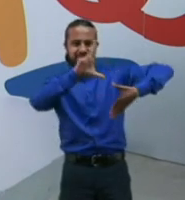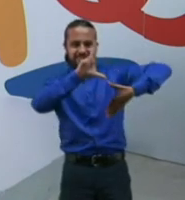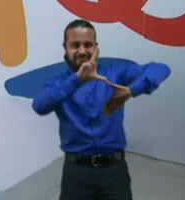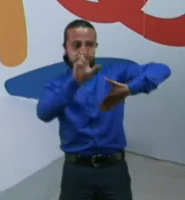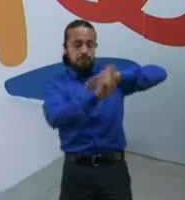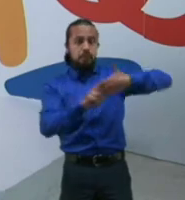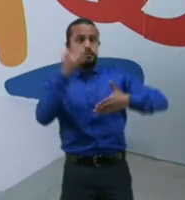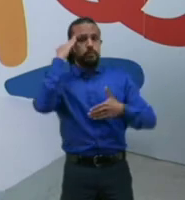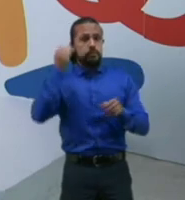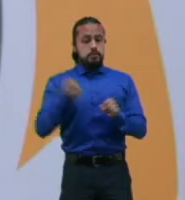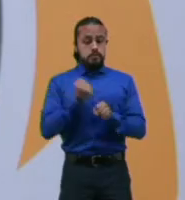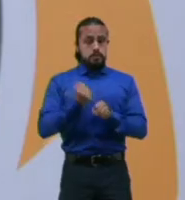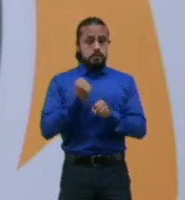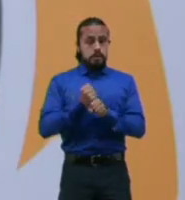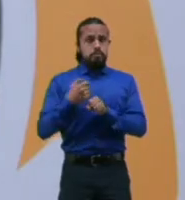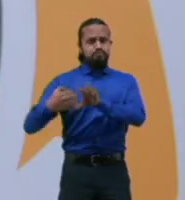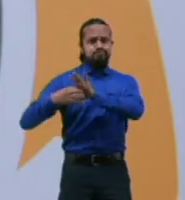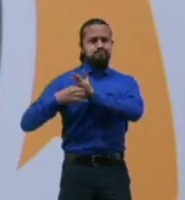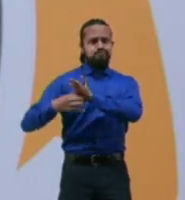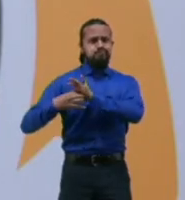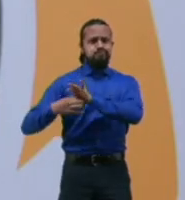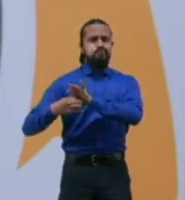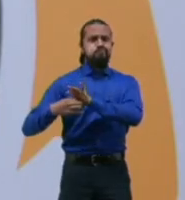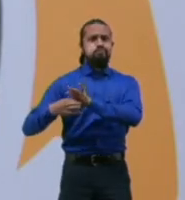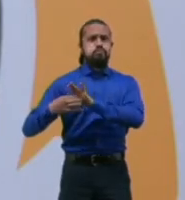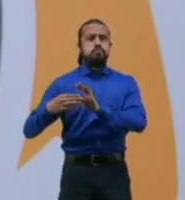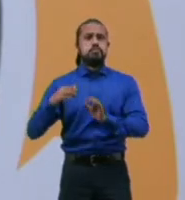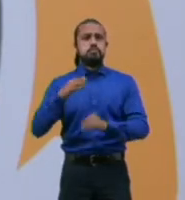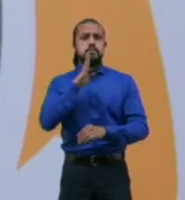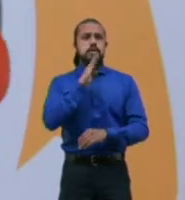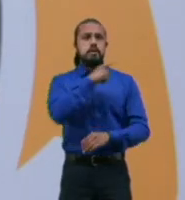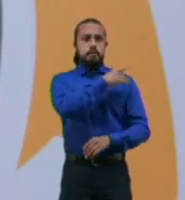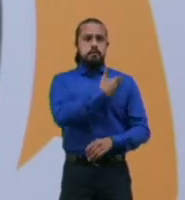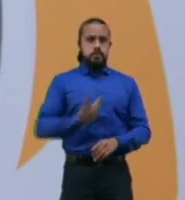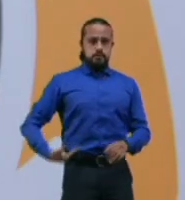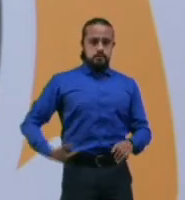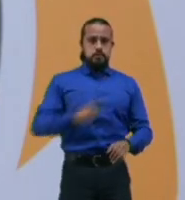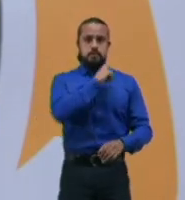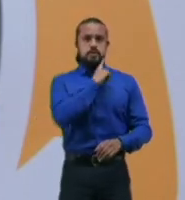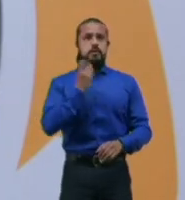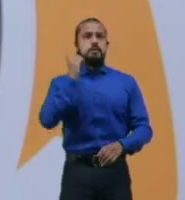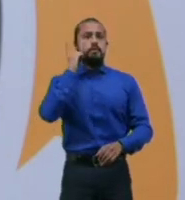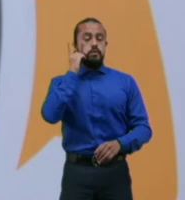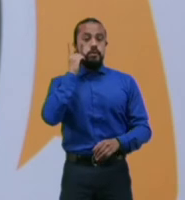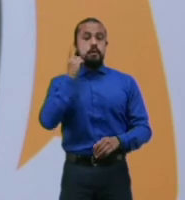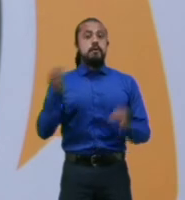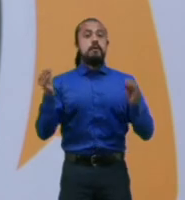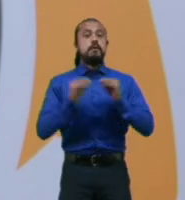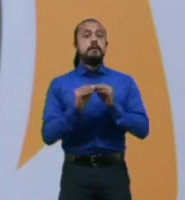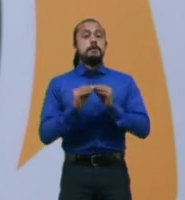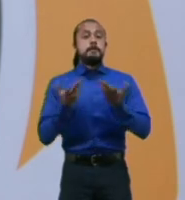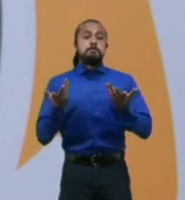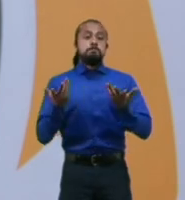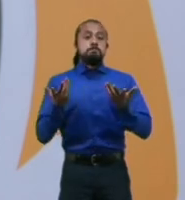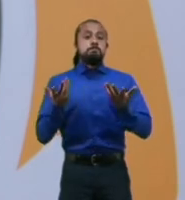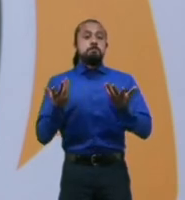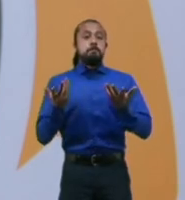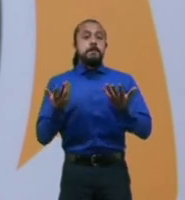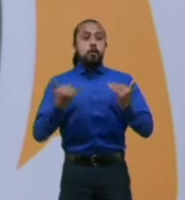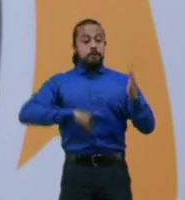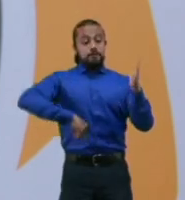es el trabajo coordinado del gobierno nacional del presidente iván duque y bueno sin más preámbulos firmemos este